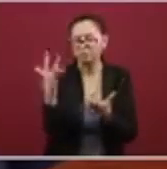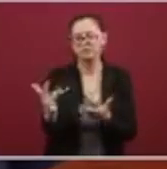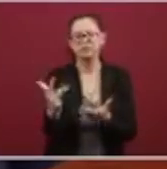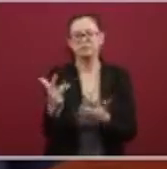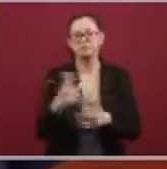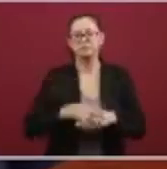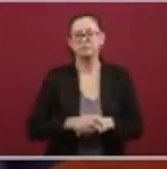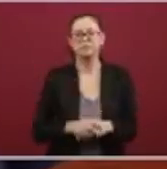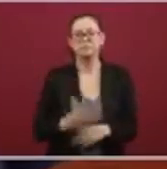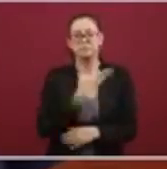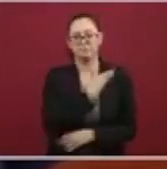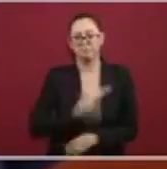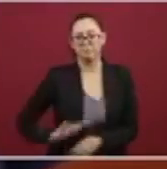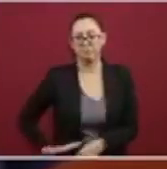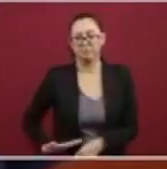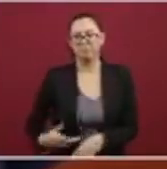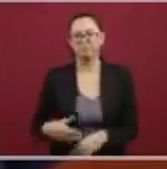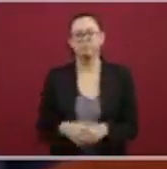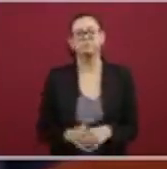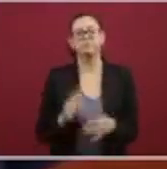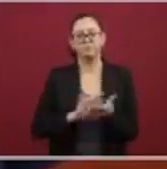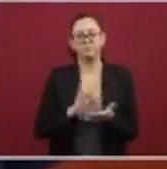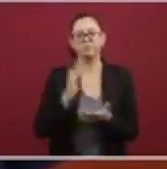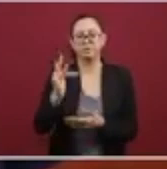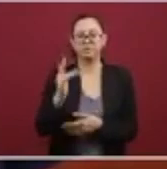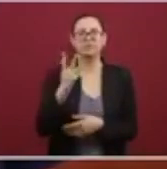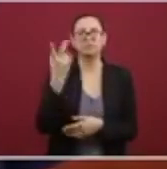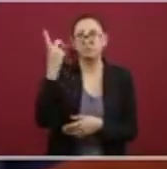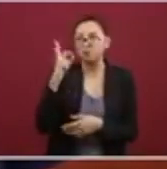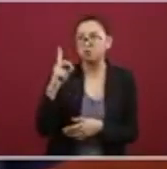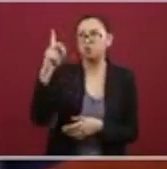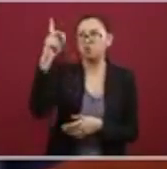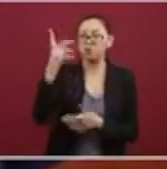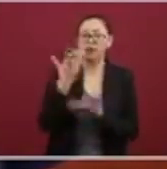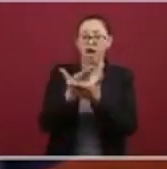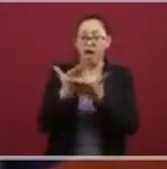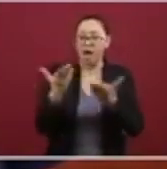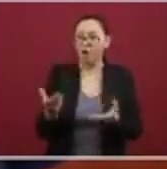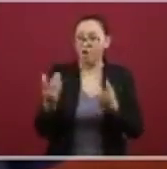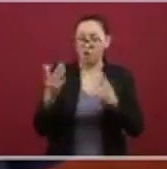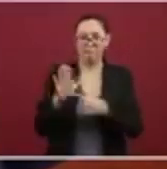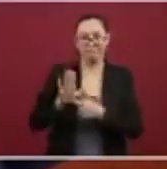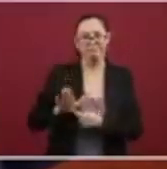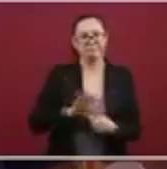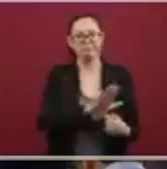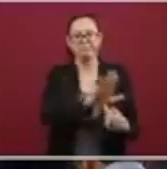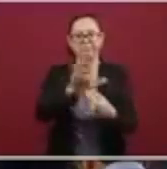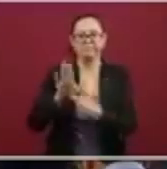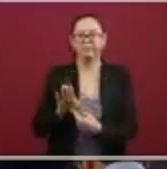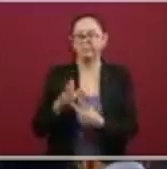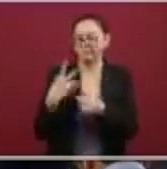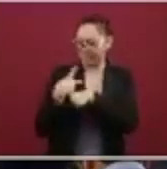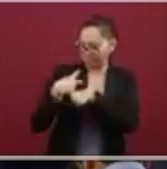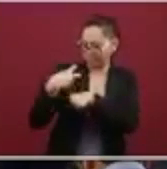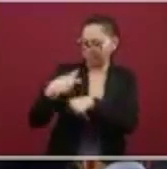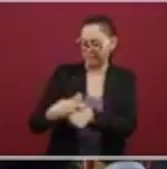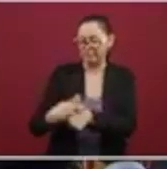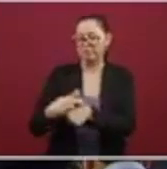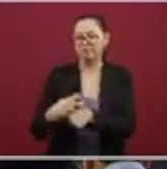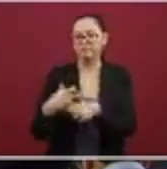nuestro presidente. Gracias a Dios que nos tengan aquí presente y que nos haya considerado